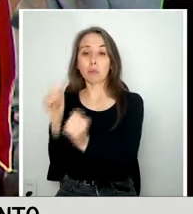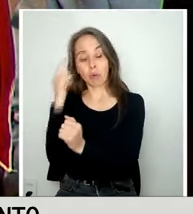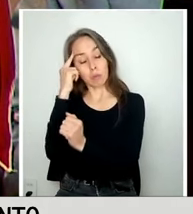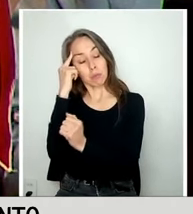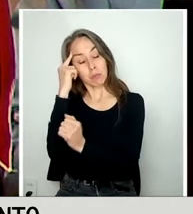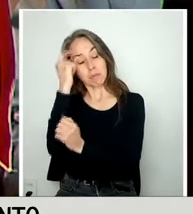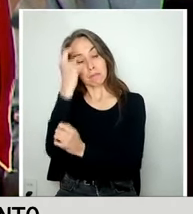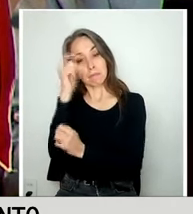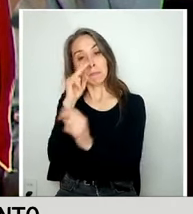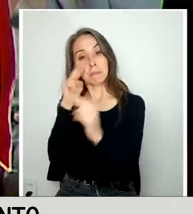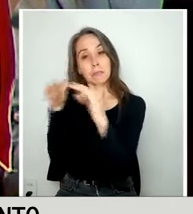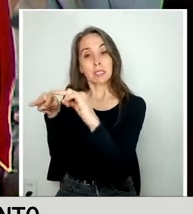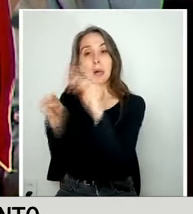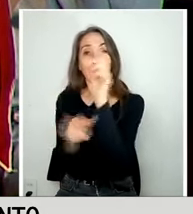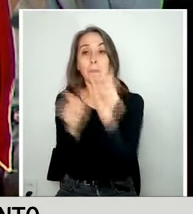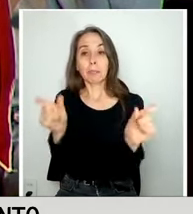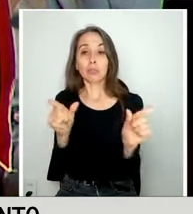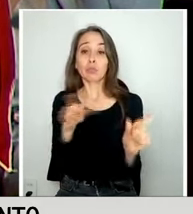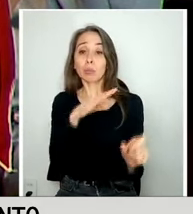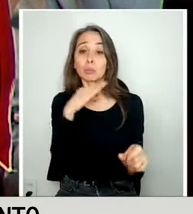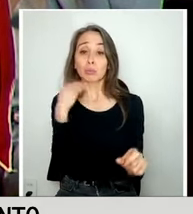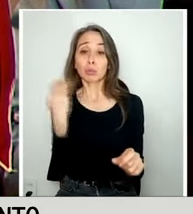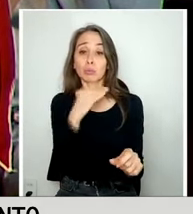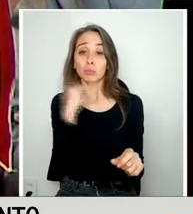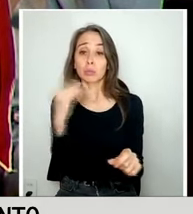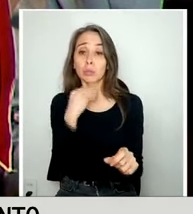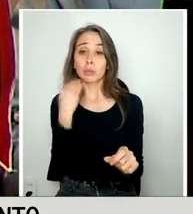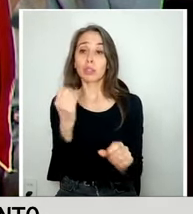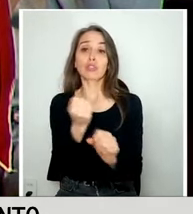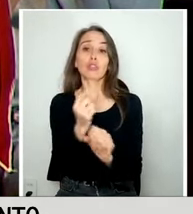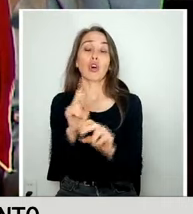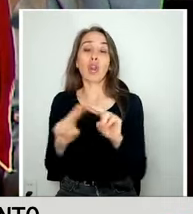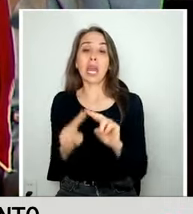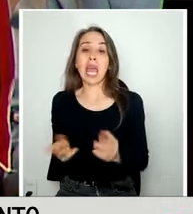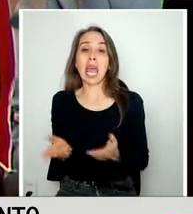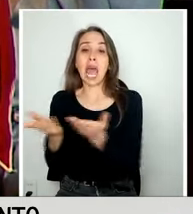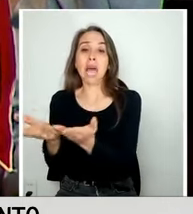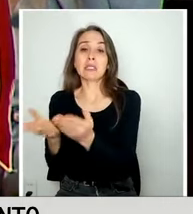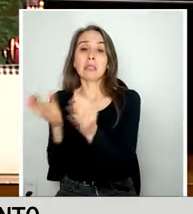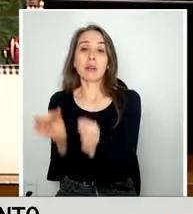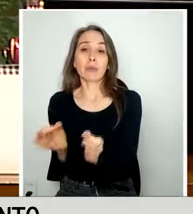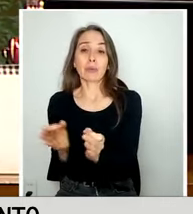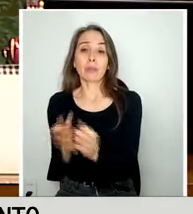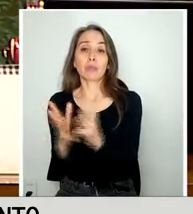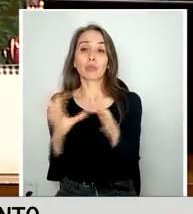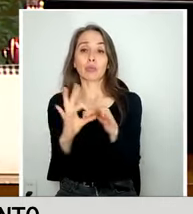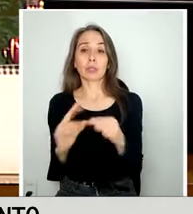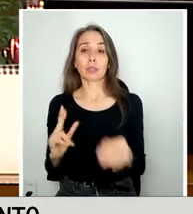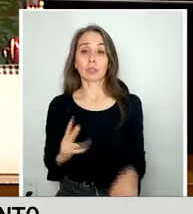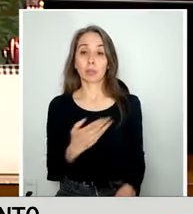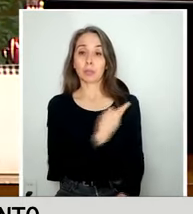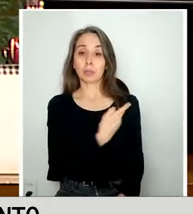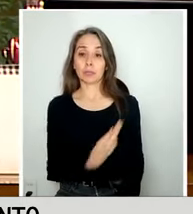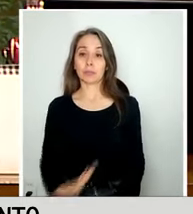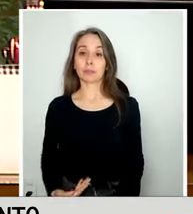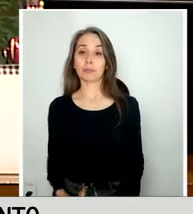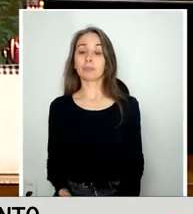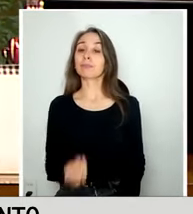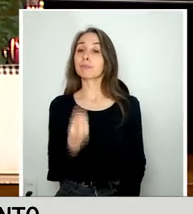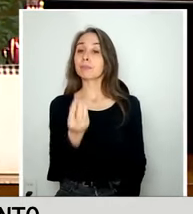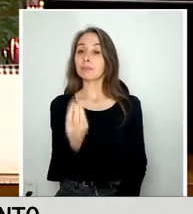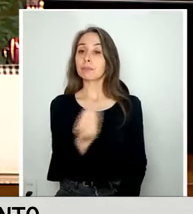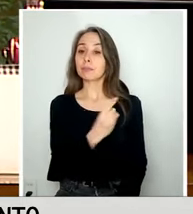la gente se está muriendo porque no se hace lo que corresponde Muchas gracias señor presidente muy bien diputado